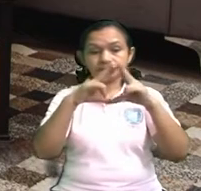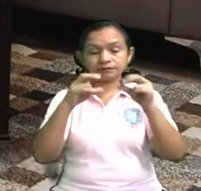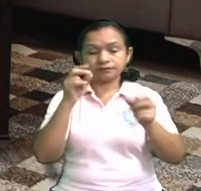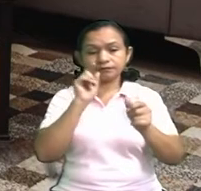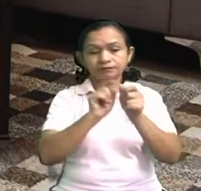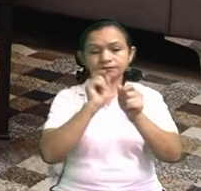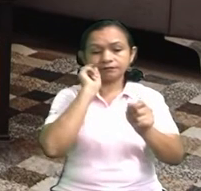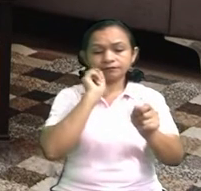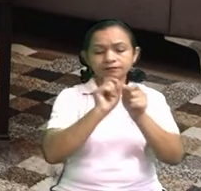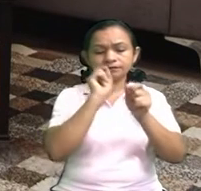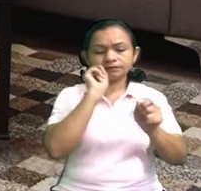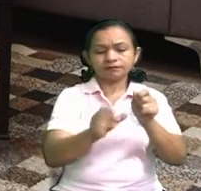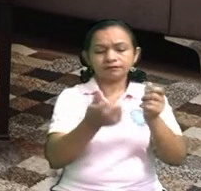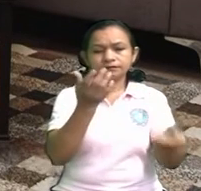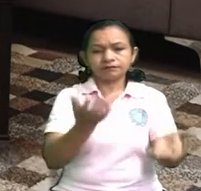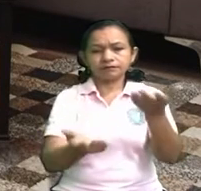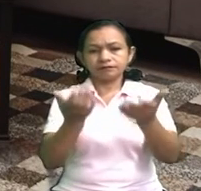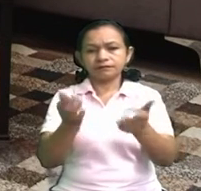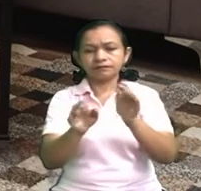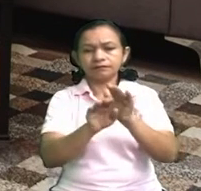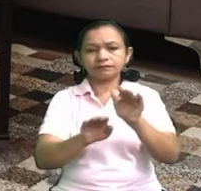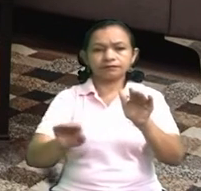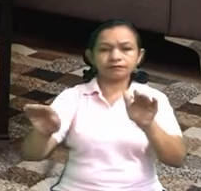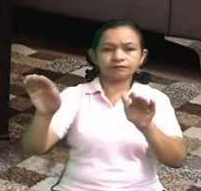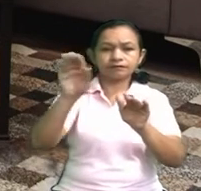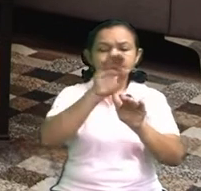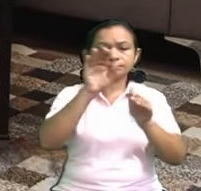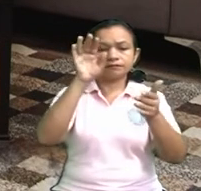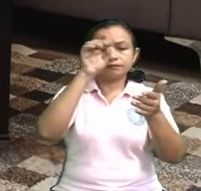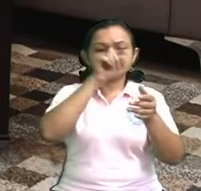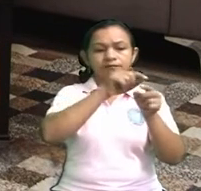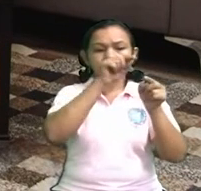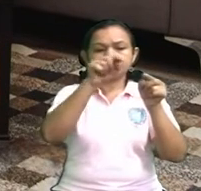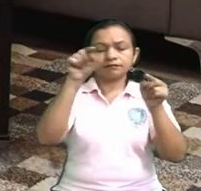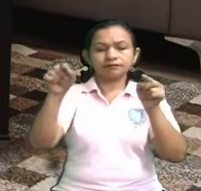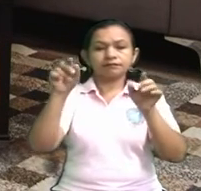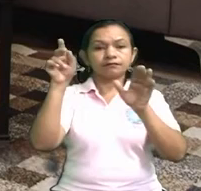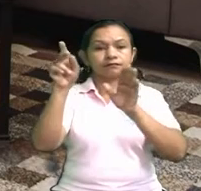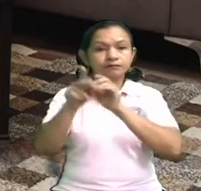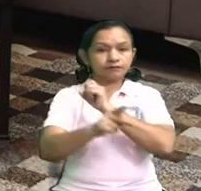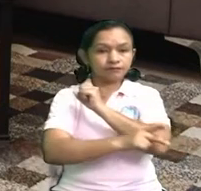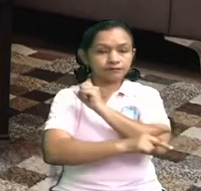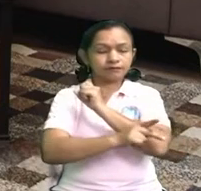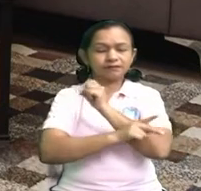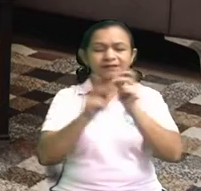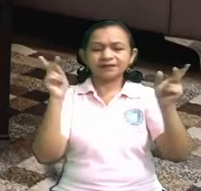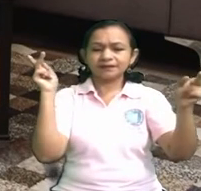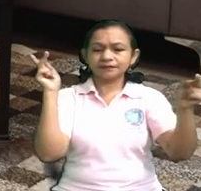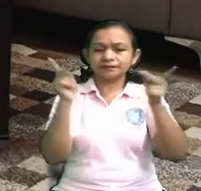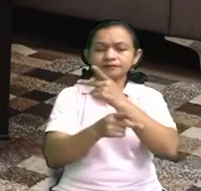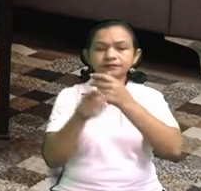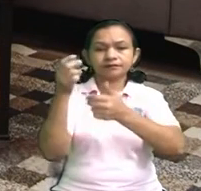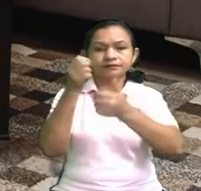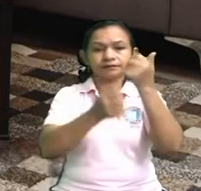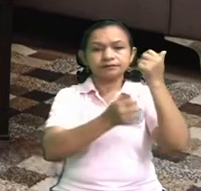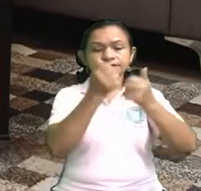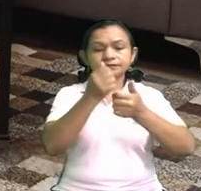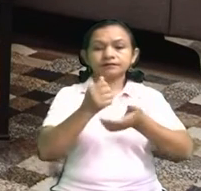incendios, pero con mayor frecuencia pueden ocurrir en unos puntos determinados del país. Sin embargo, hay catástrofes de otro tipo que